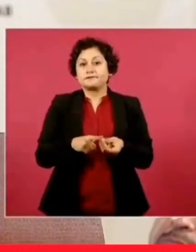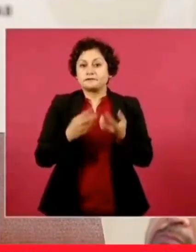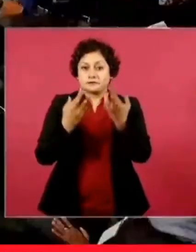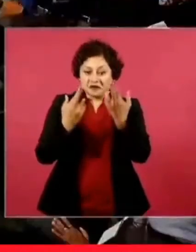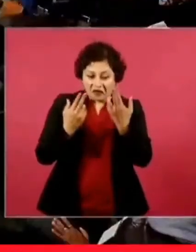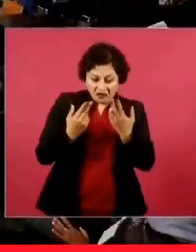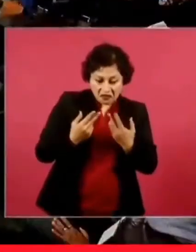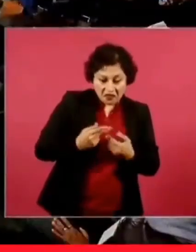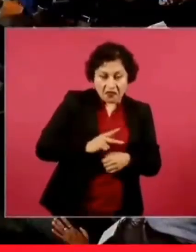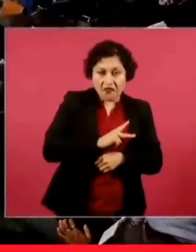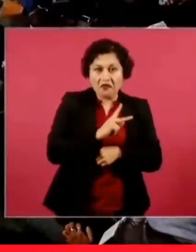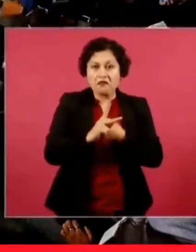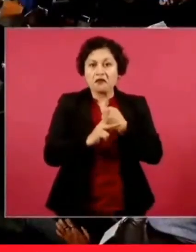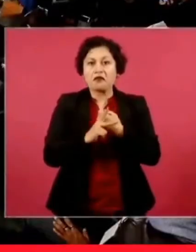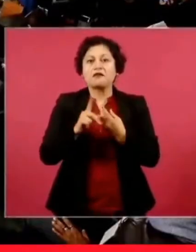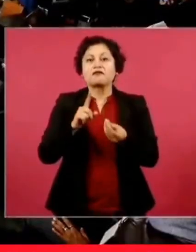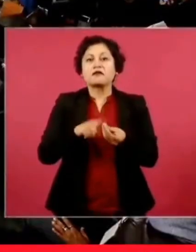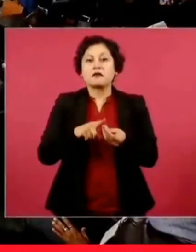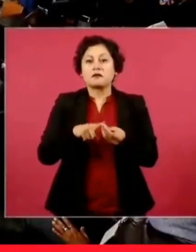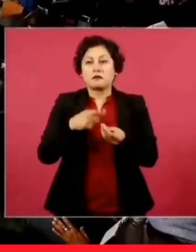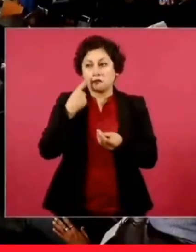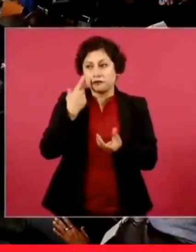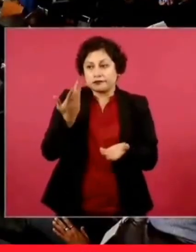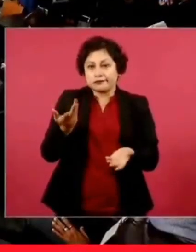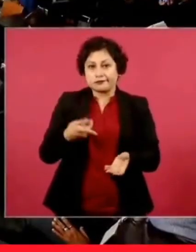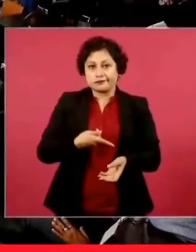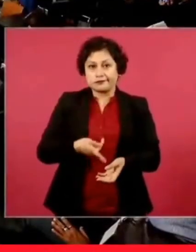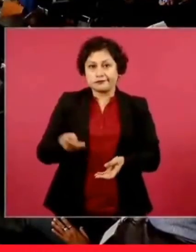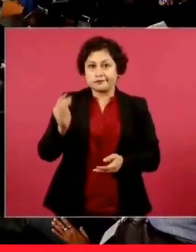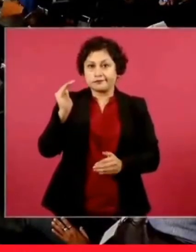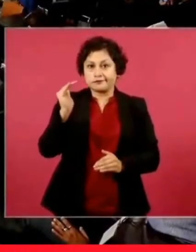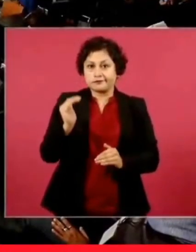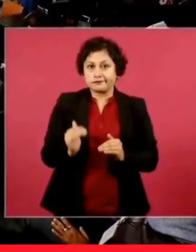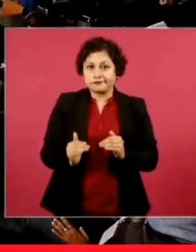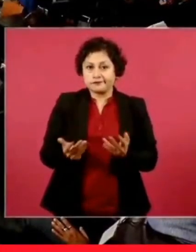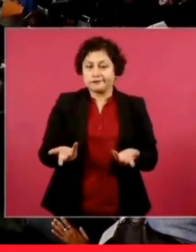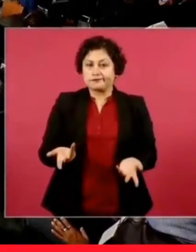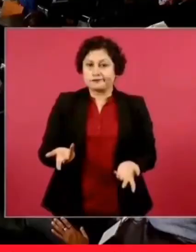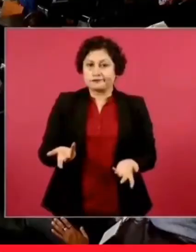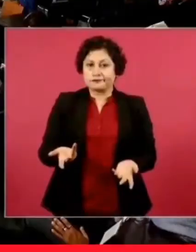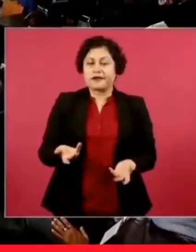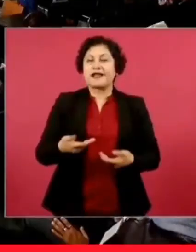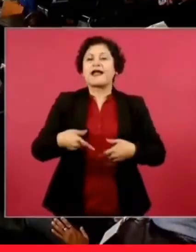Ah, en la militarización. Pero también podemos hablar de eso.